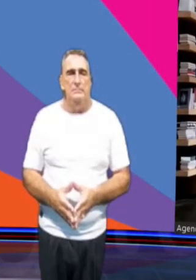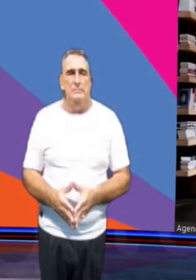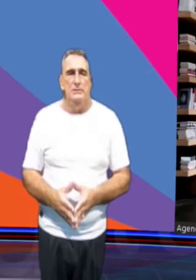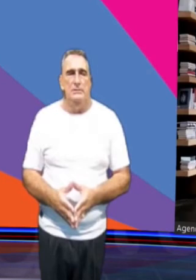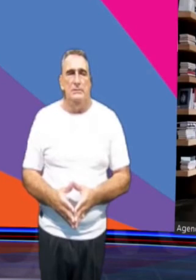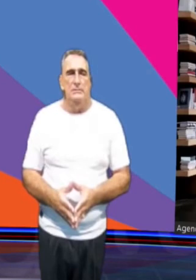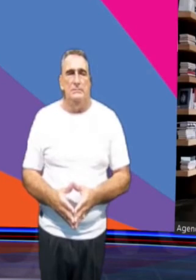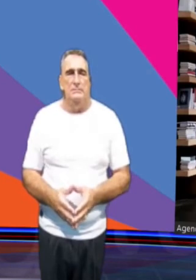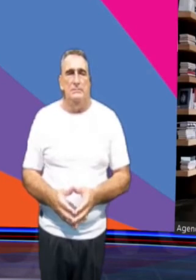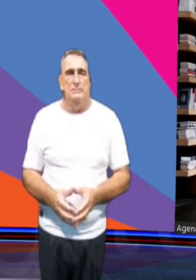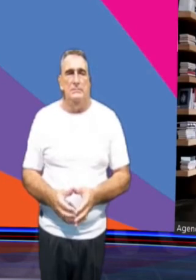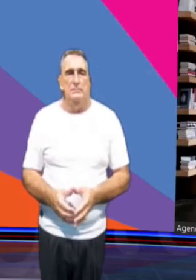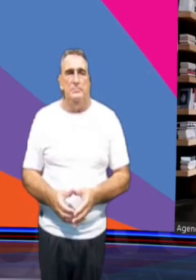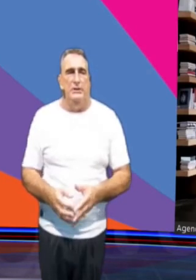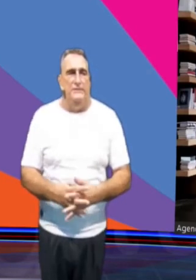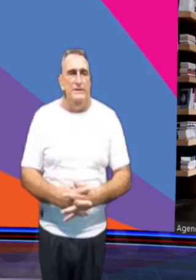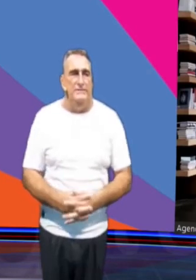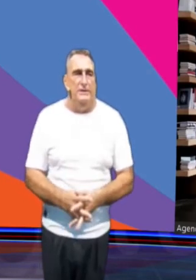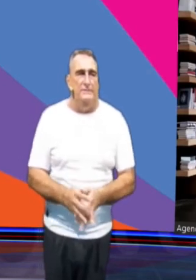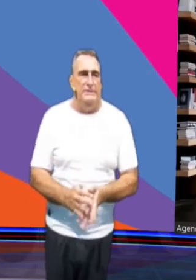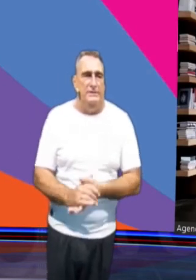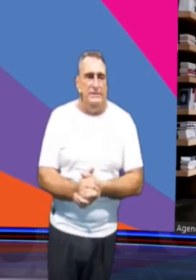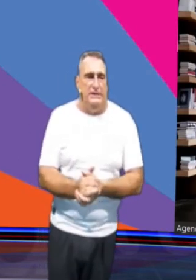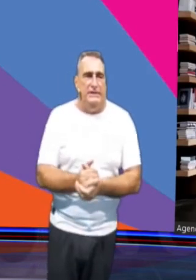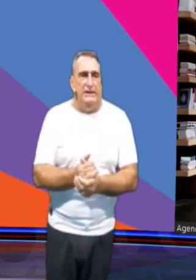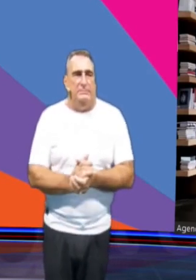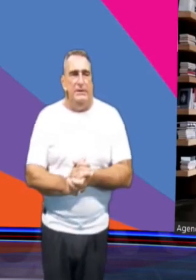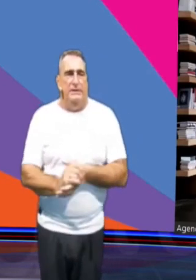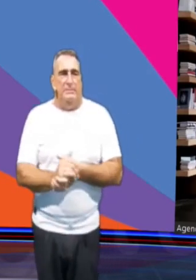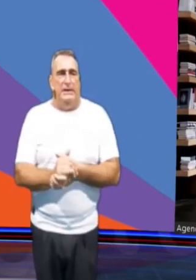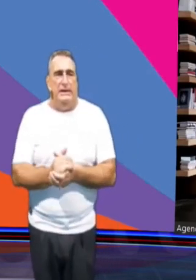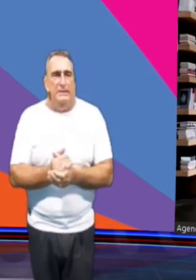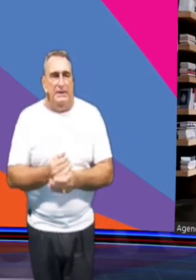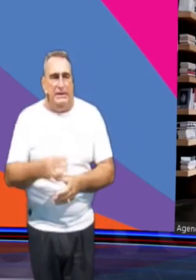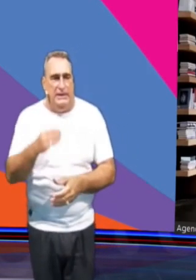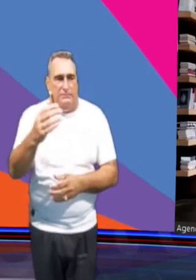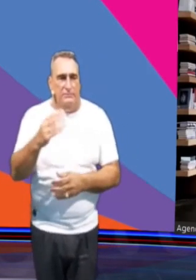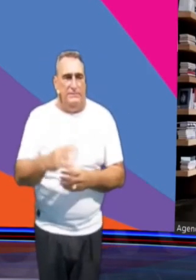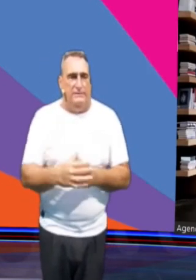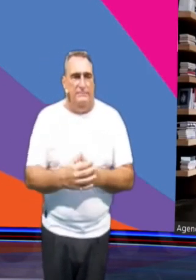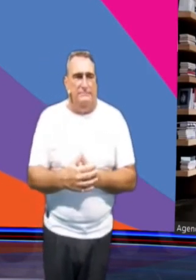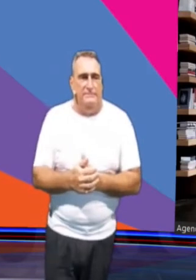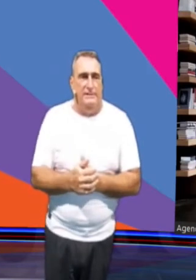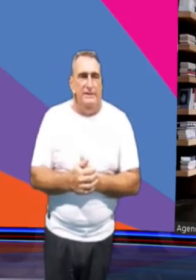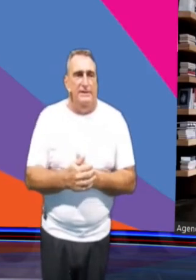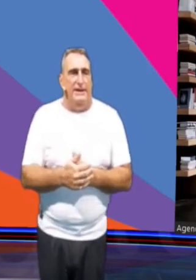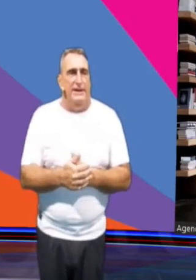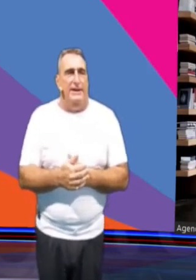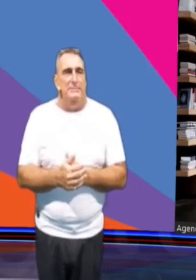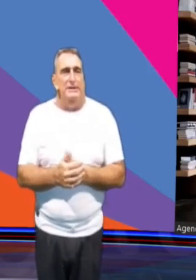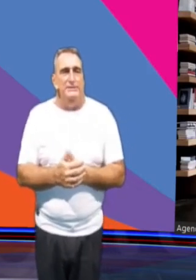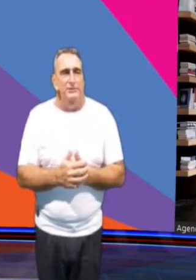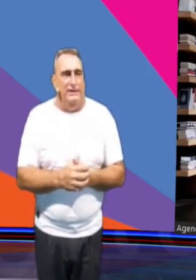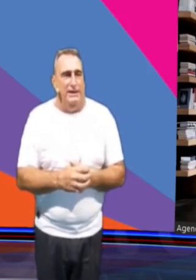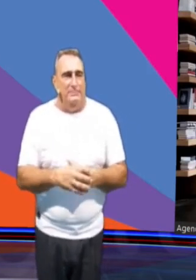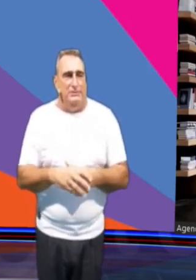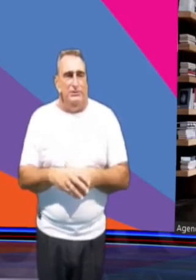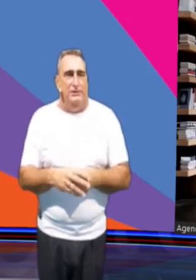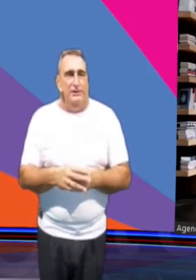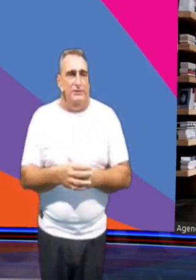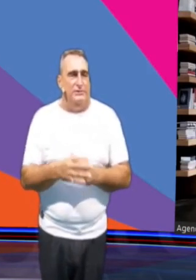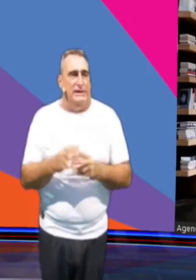pongamos fecha. ¿Quiere que ponga fecha en Ponga fecha, Nostradamus? tire, tire, prediga cómo va a ser. ¿Le gusta cuando Haga la Nostradamus? predicción, haga